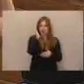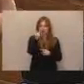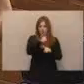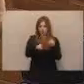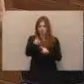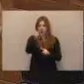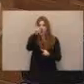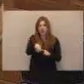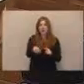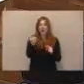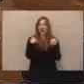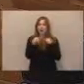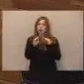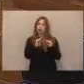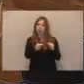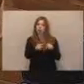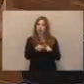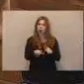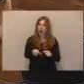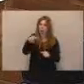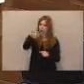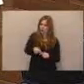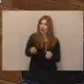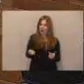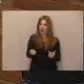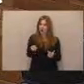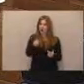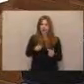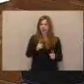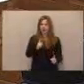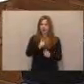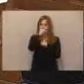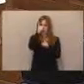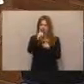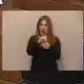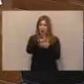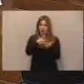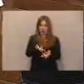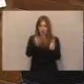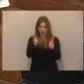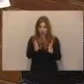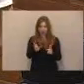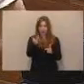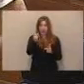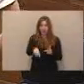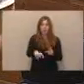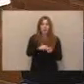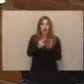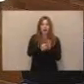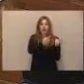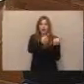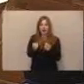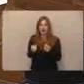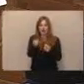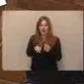na súa actitud autoritaria e antidemocrática. Les denuncias de falta de planificación,